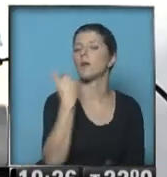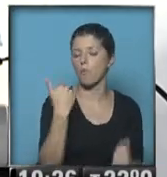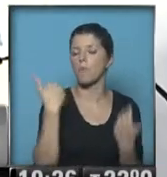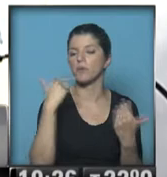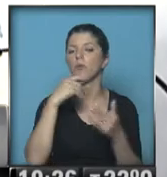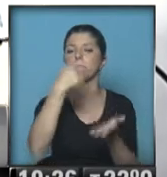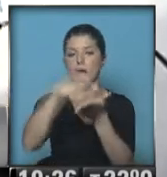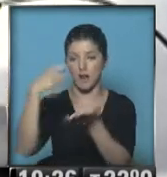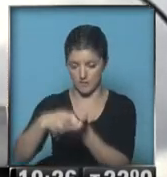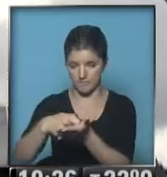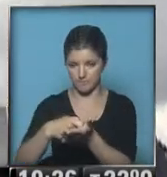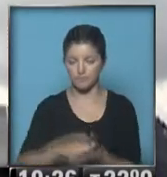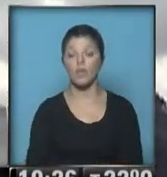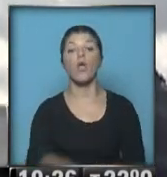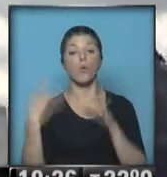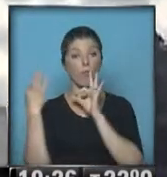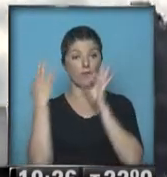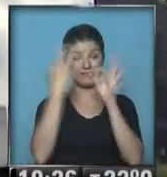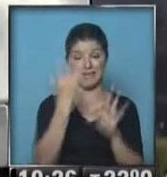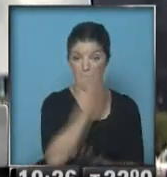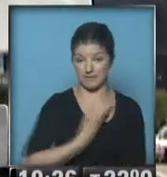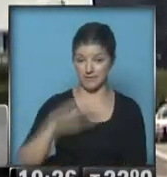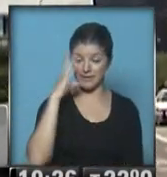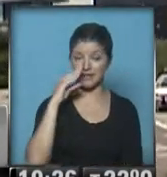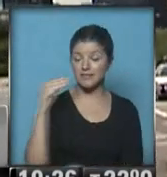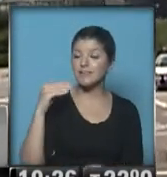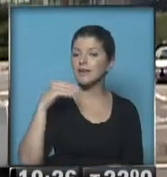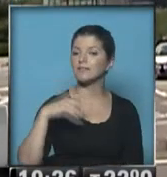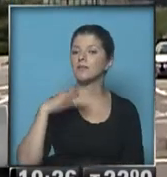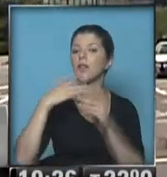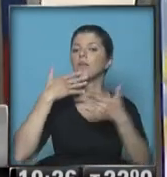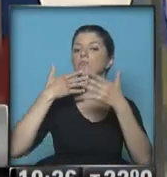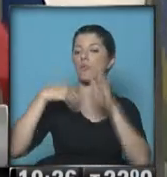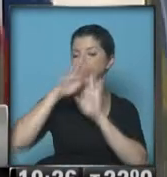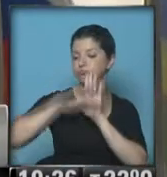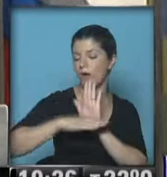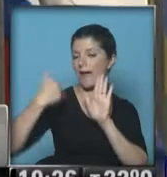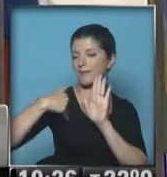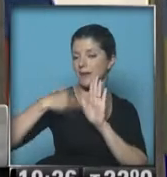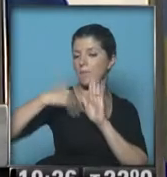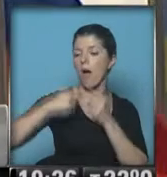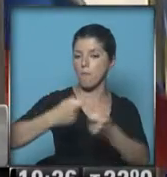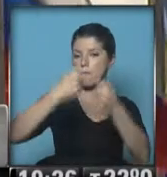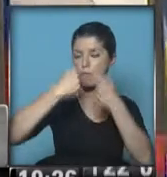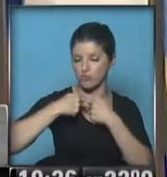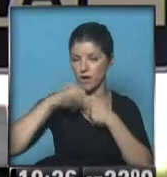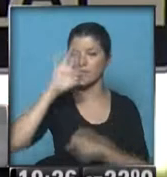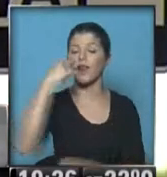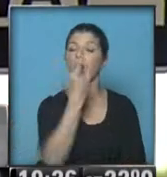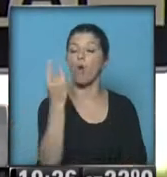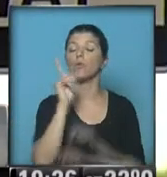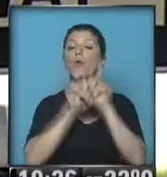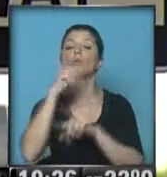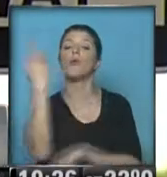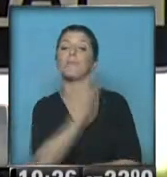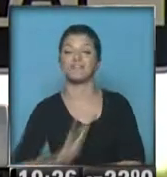Con la llegada de la presidenta, los argumentos de Argentina tendrán más apoyo plasmado en debate de Asamblea General de la mano de líderes